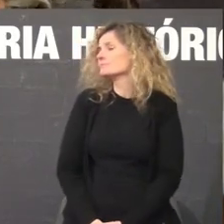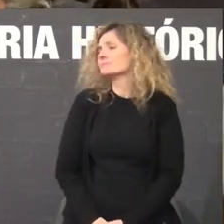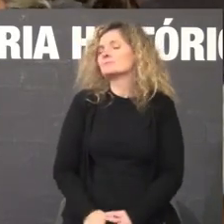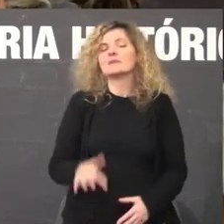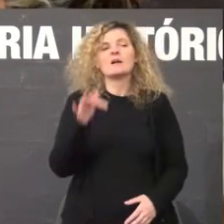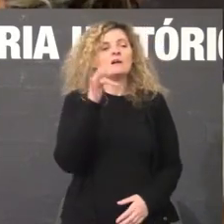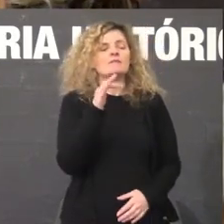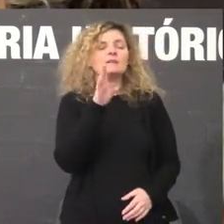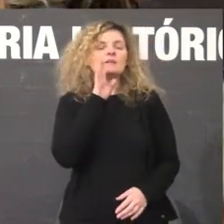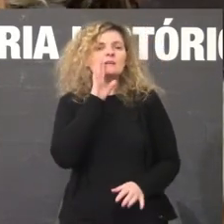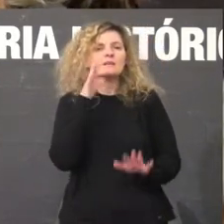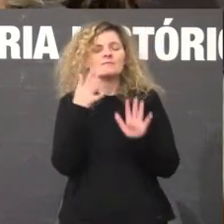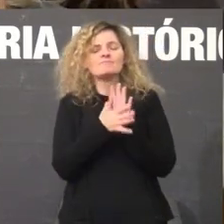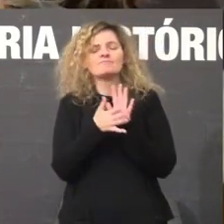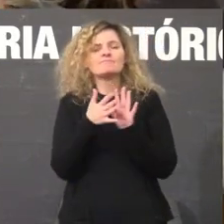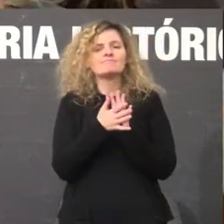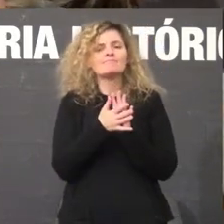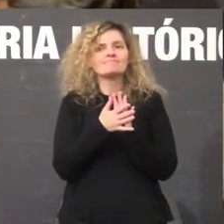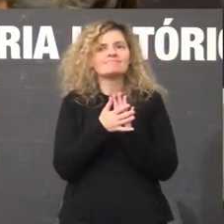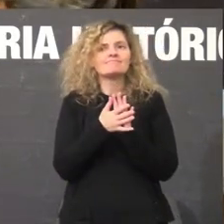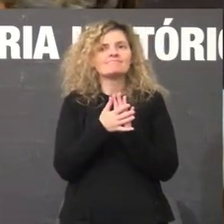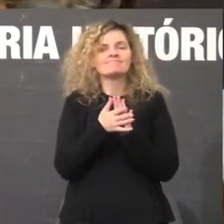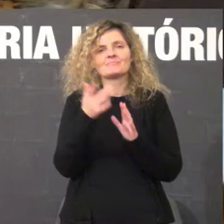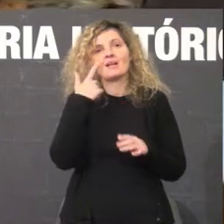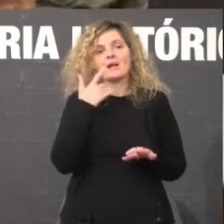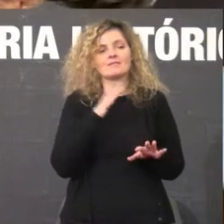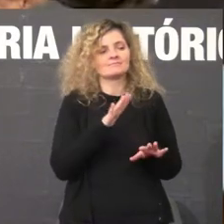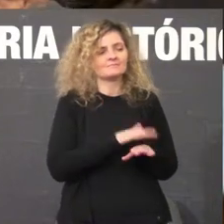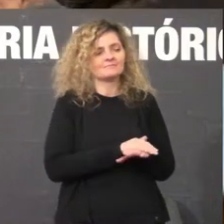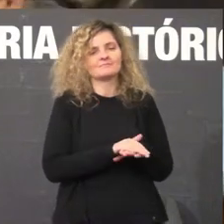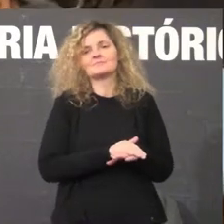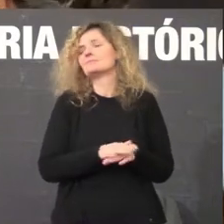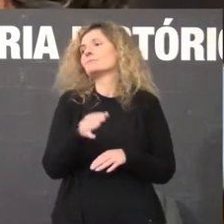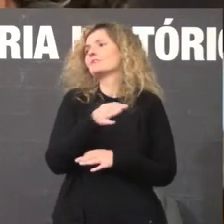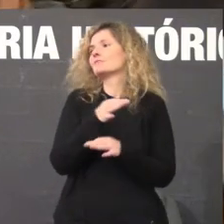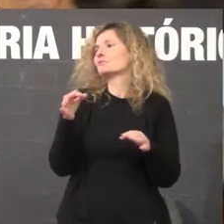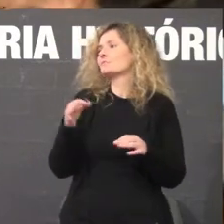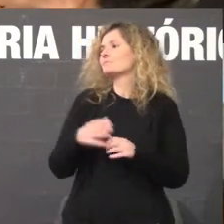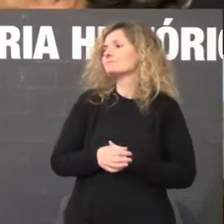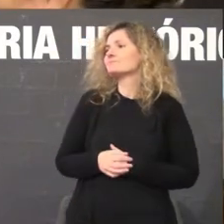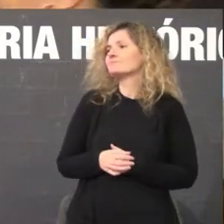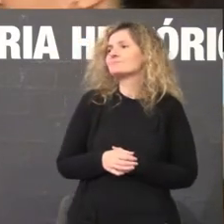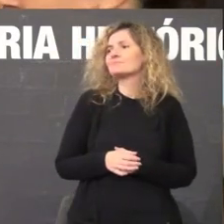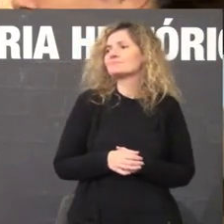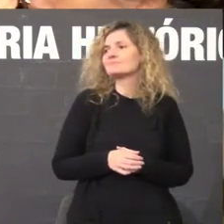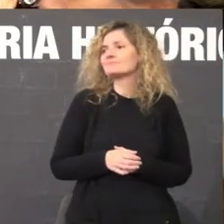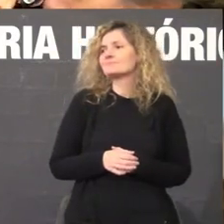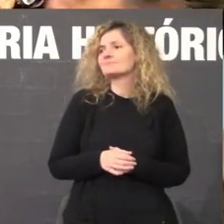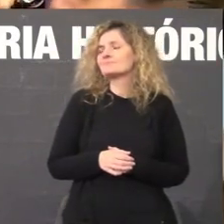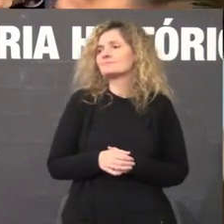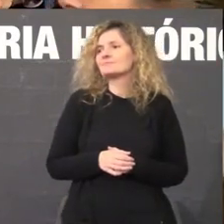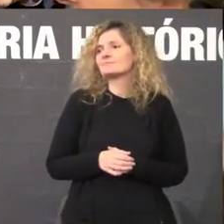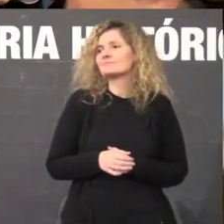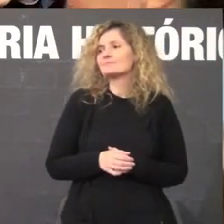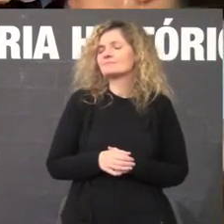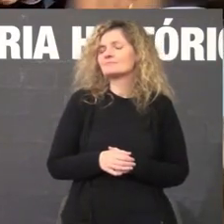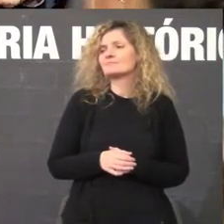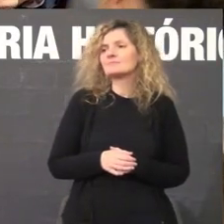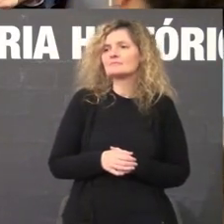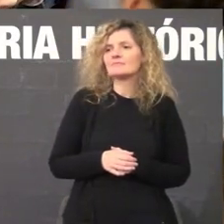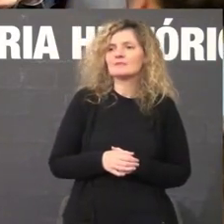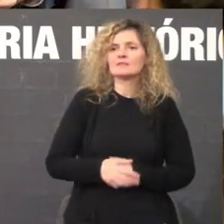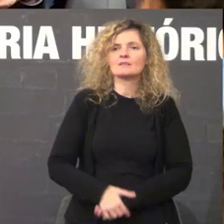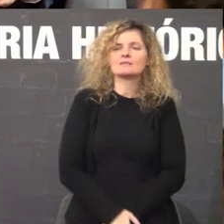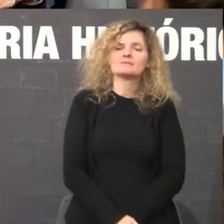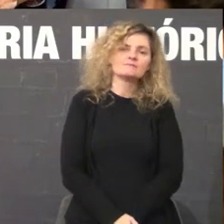Fernando, tú mencionabas que... Ah, hay alguien, vale, perfecto.